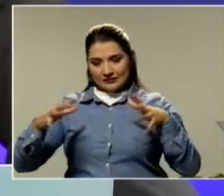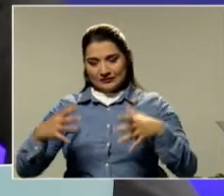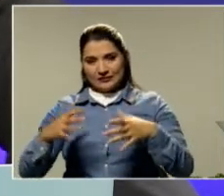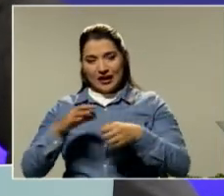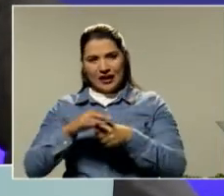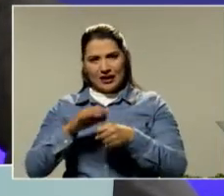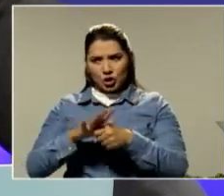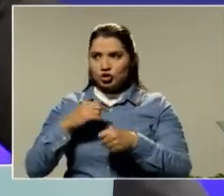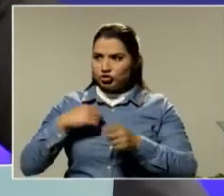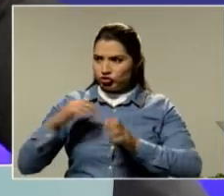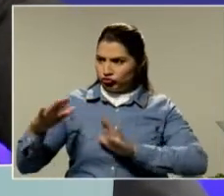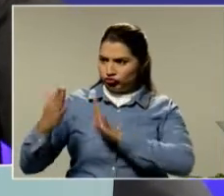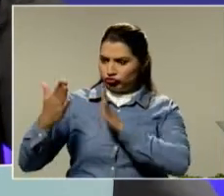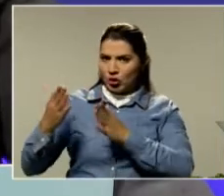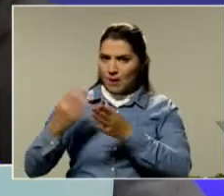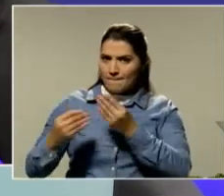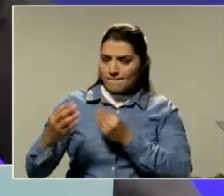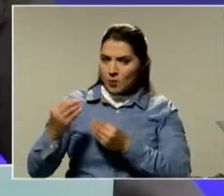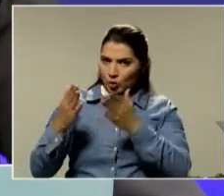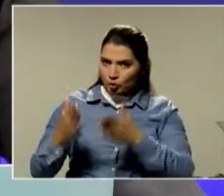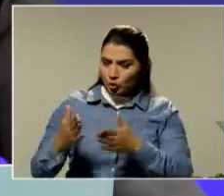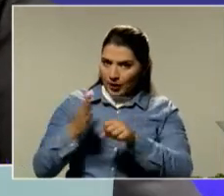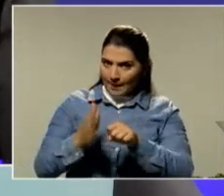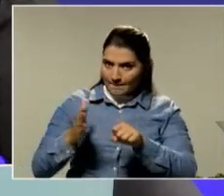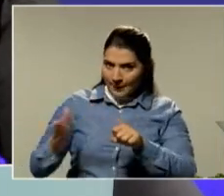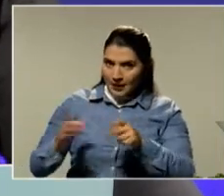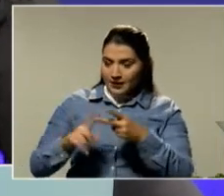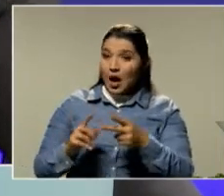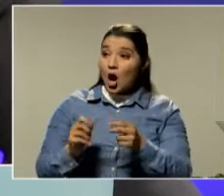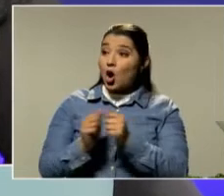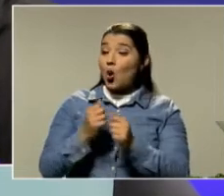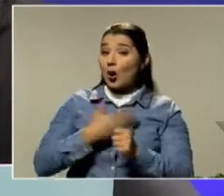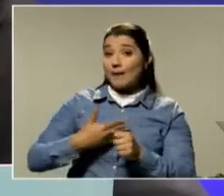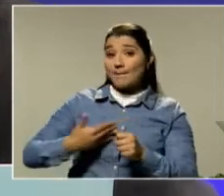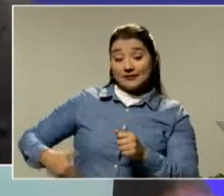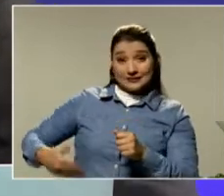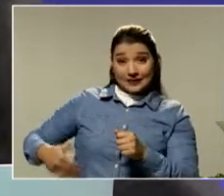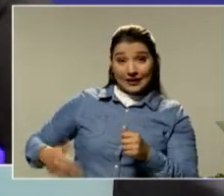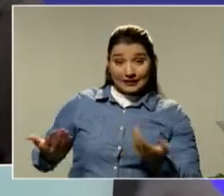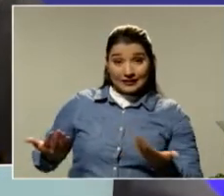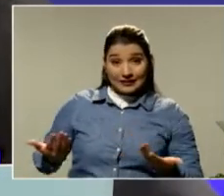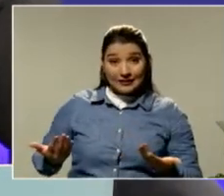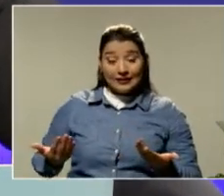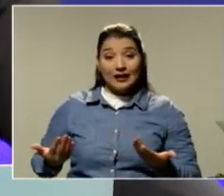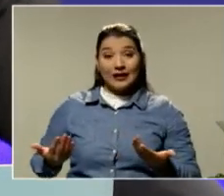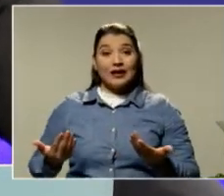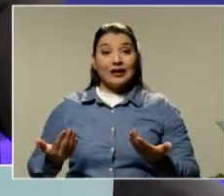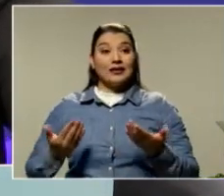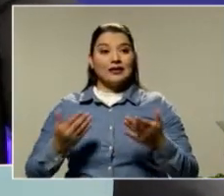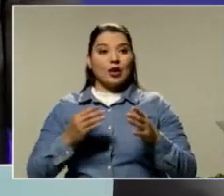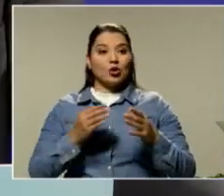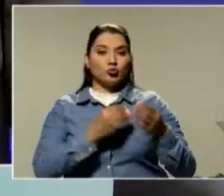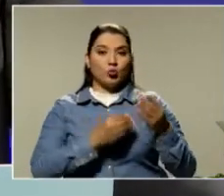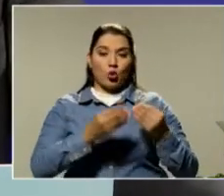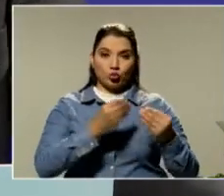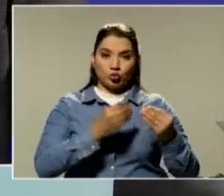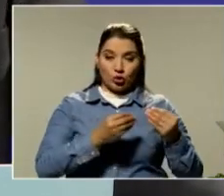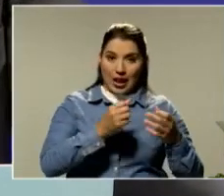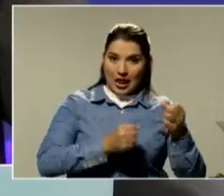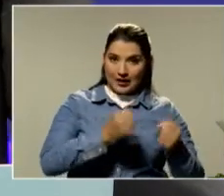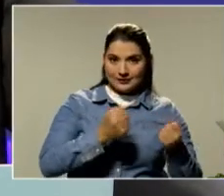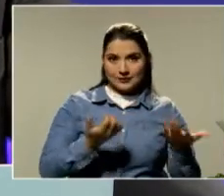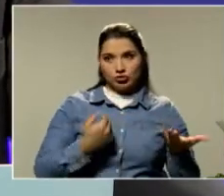de piña con al presidente de la Cámara de Productores de Piña con el presidente de la Cámara de Productores de Leche y les dije, tenemos